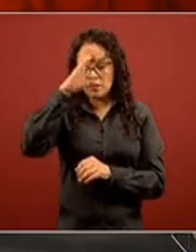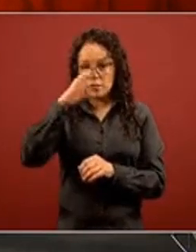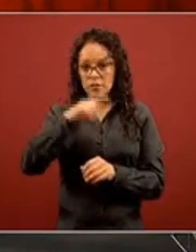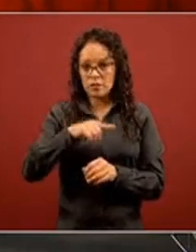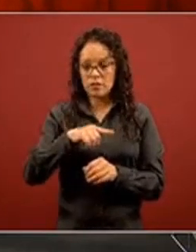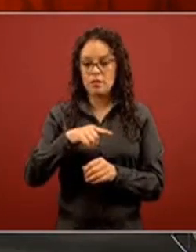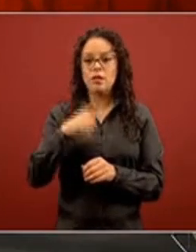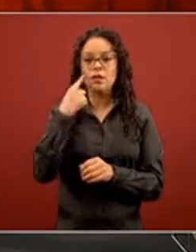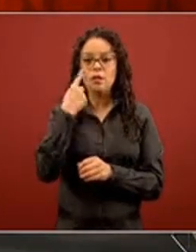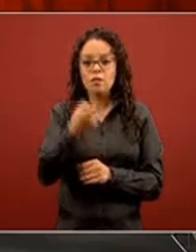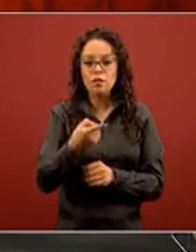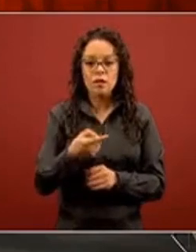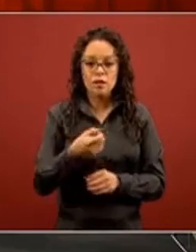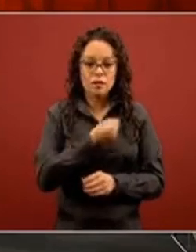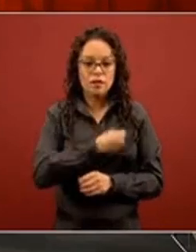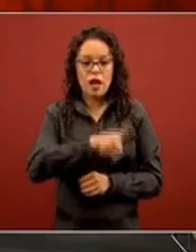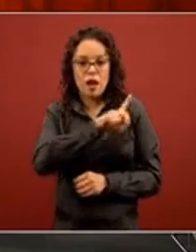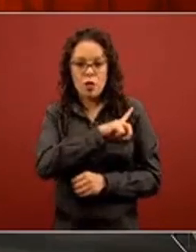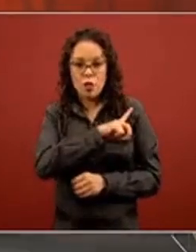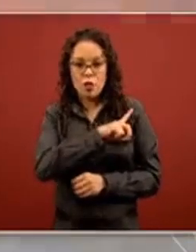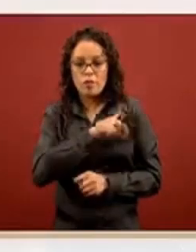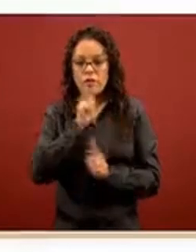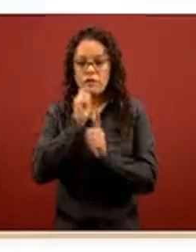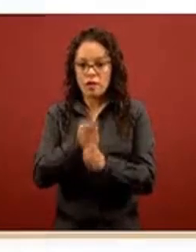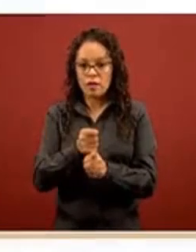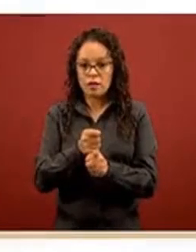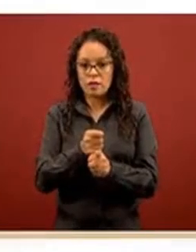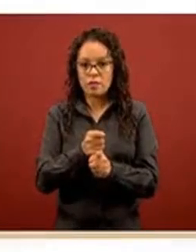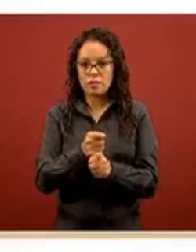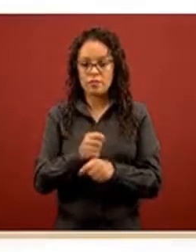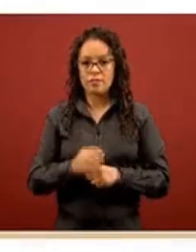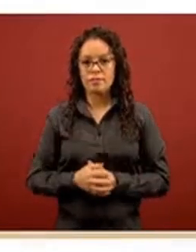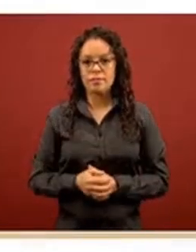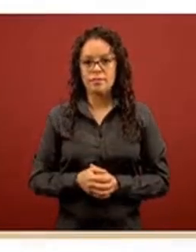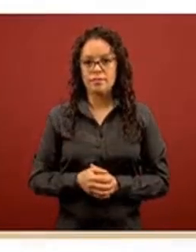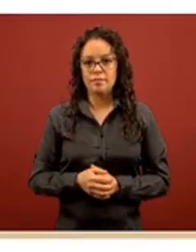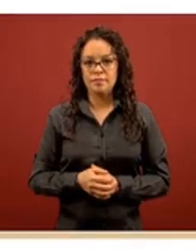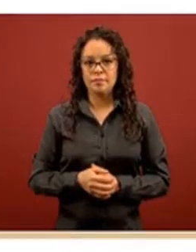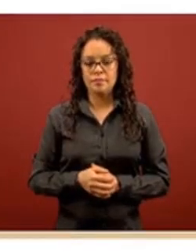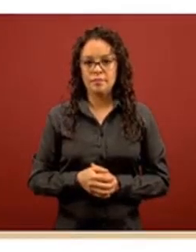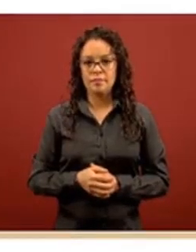salud, hizo un análisis, un estudio,